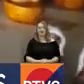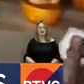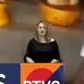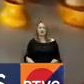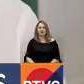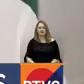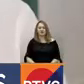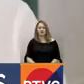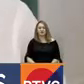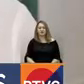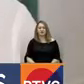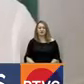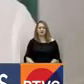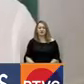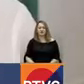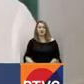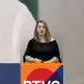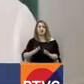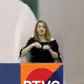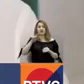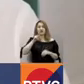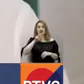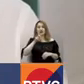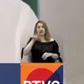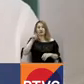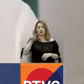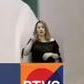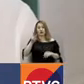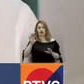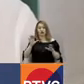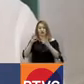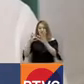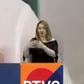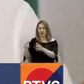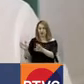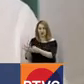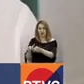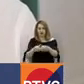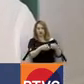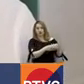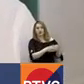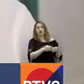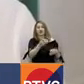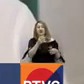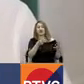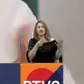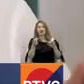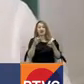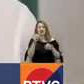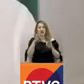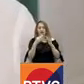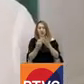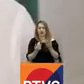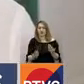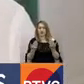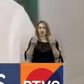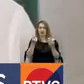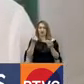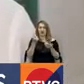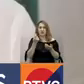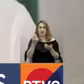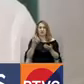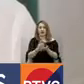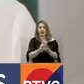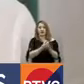barrancabermeja más de 72 unidades productivas más de 700 familias se vieron beneficiadas ventas superiores a los